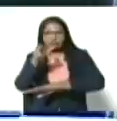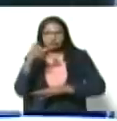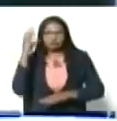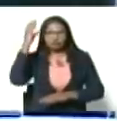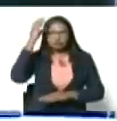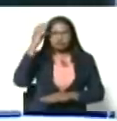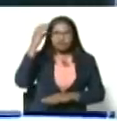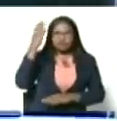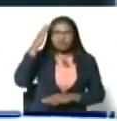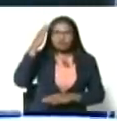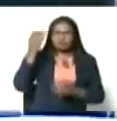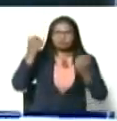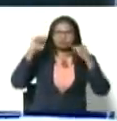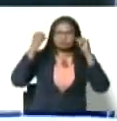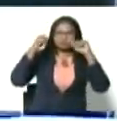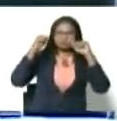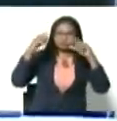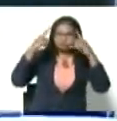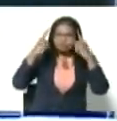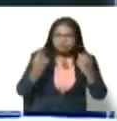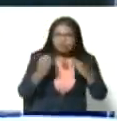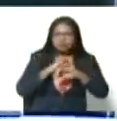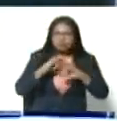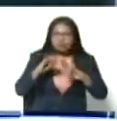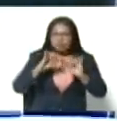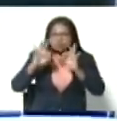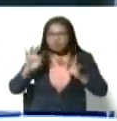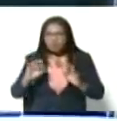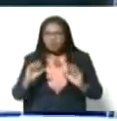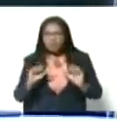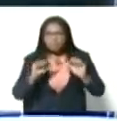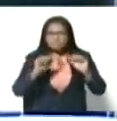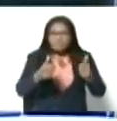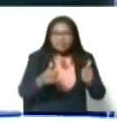conscientes, personas preparadas y capaces, tal cual como fue en su inicio.